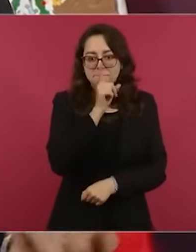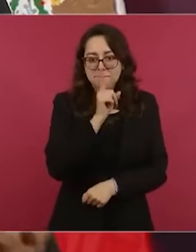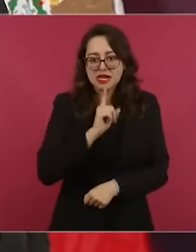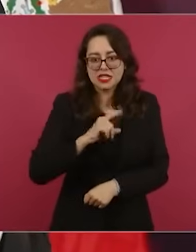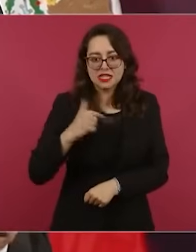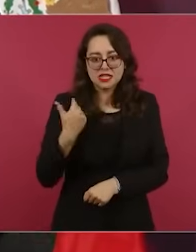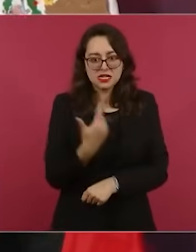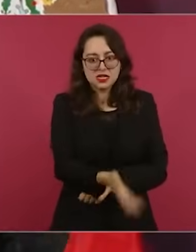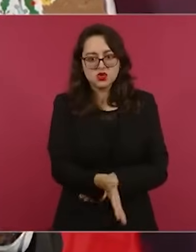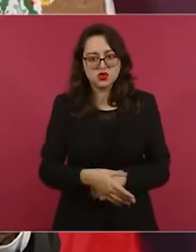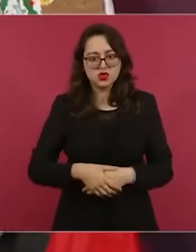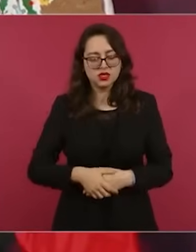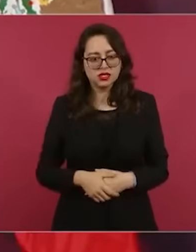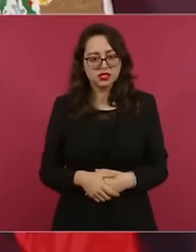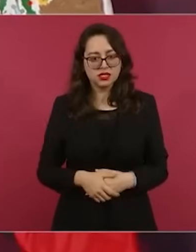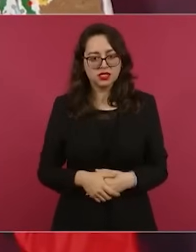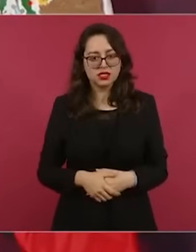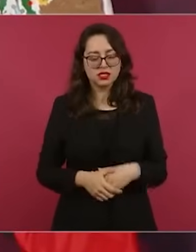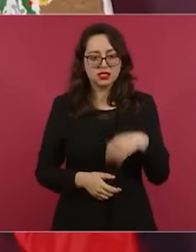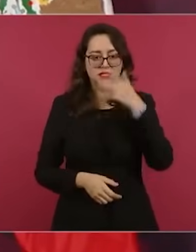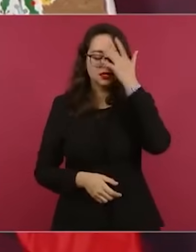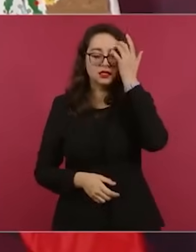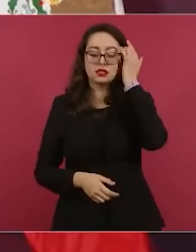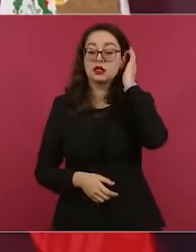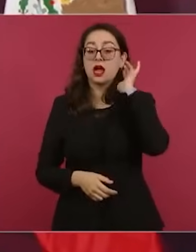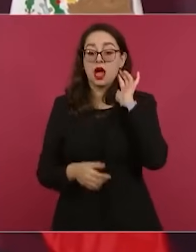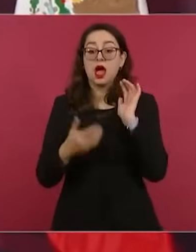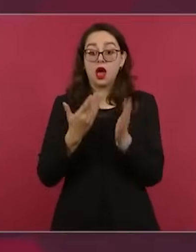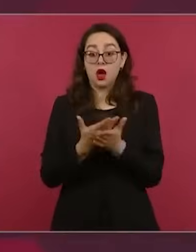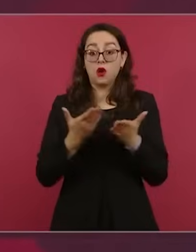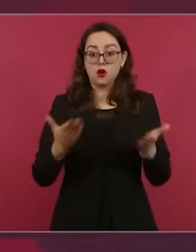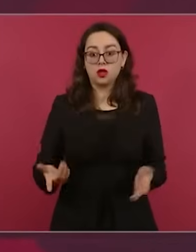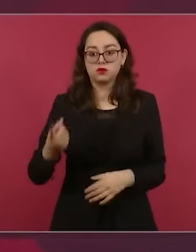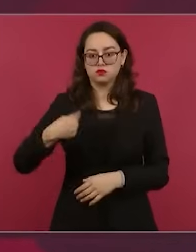buscando a los desaparecidos, nos da muchísimo gusto.